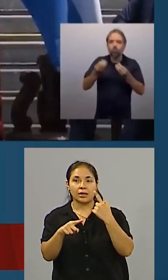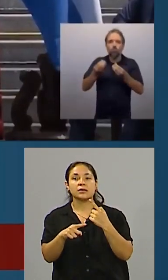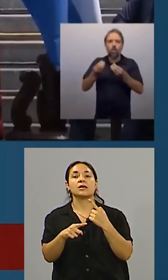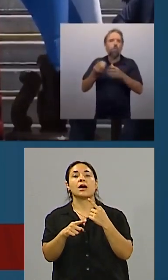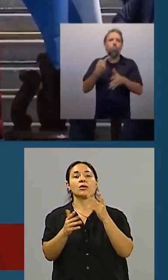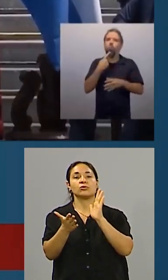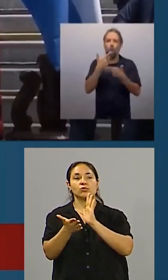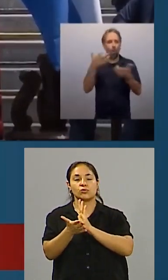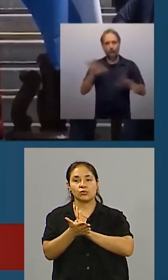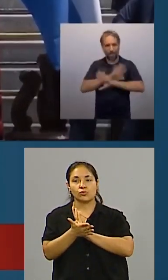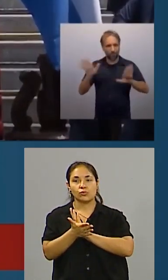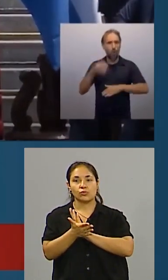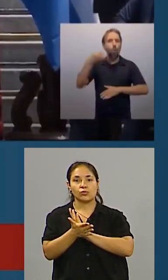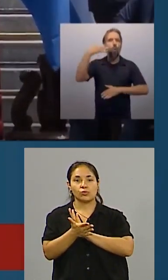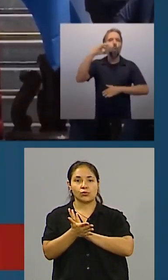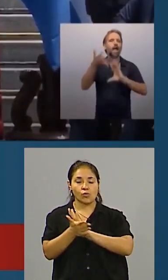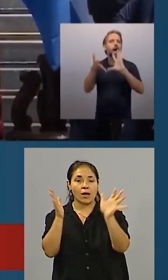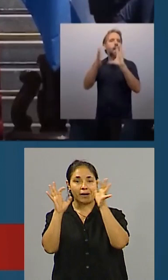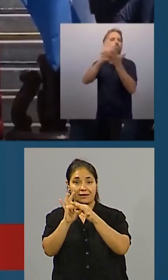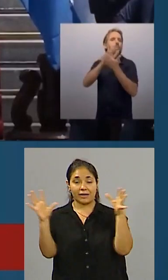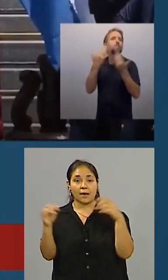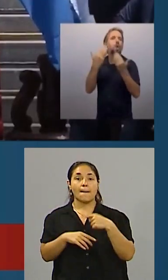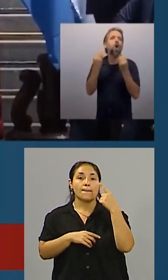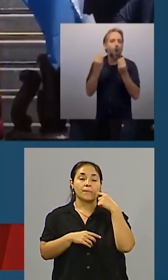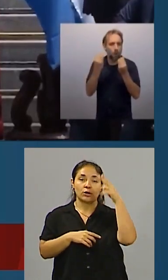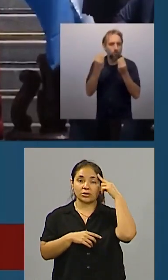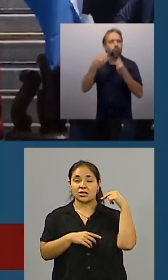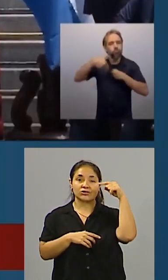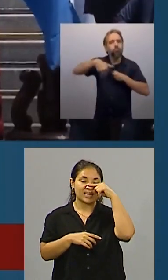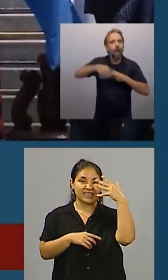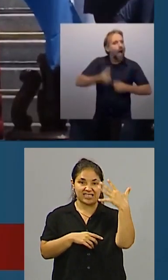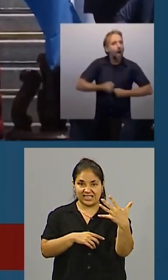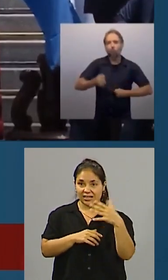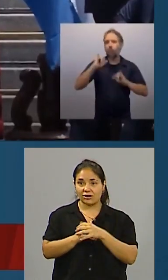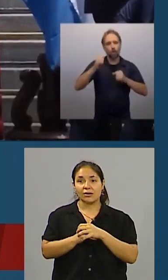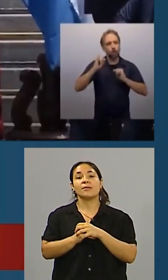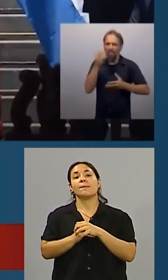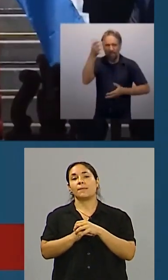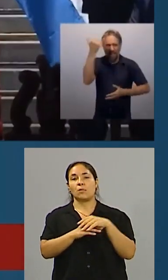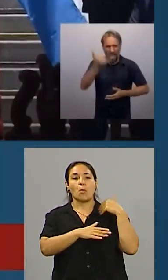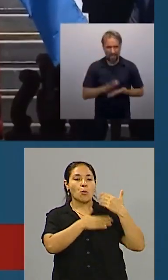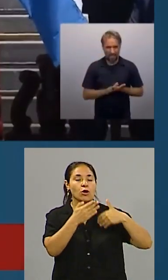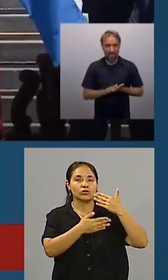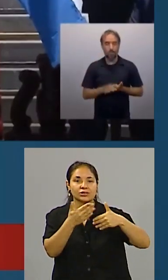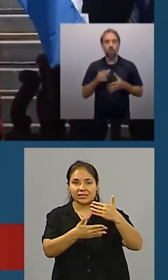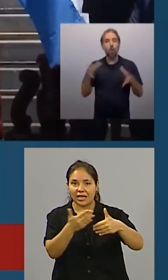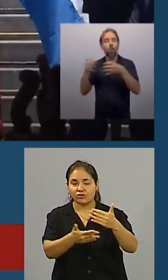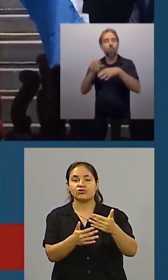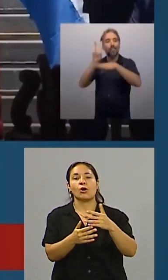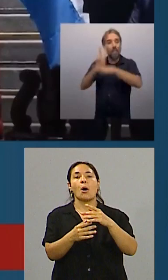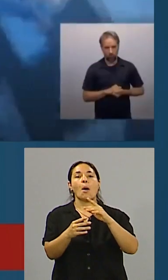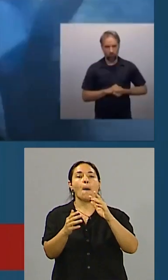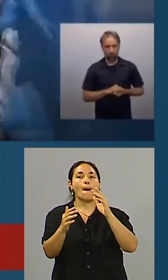ido aplicando, desde el año 75, el famoso Rodrigazo, luego el proceso militar, el menemismo,